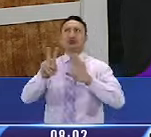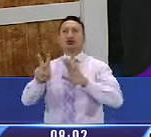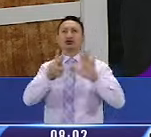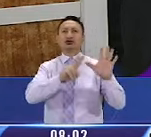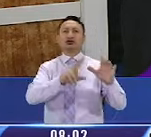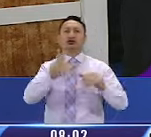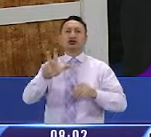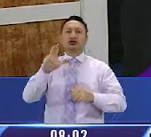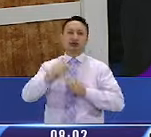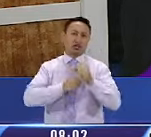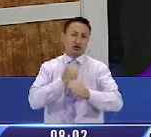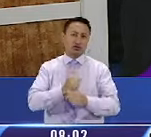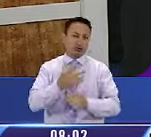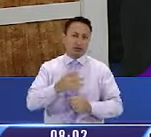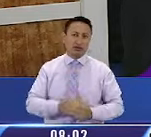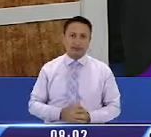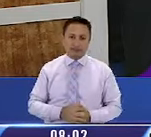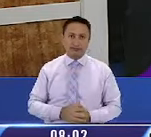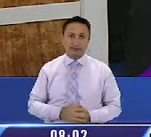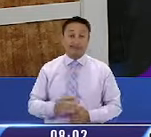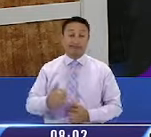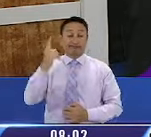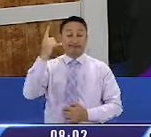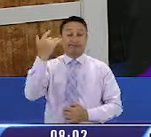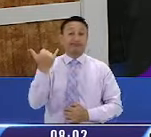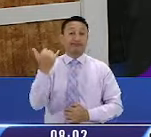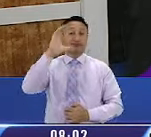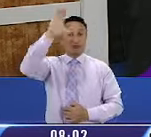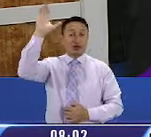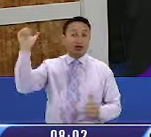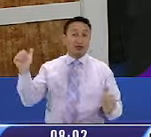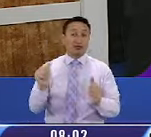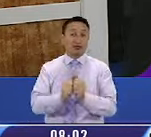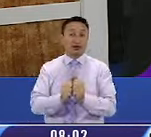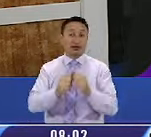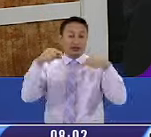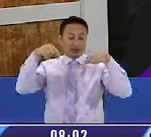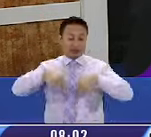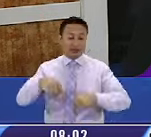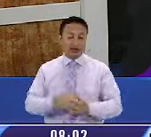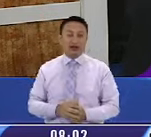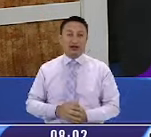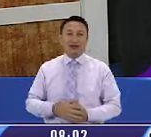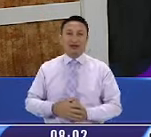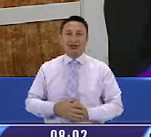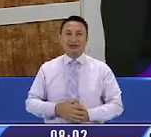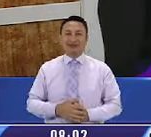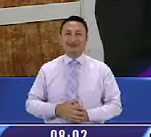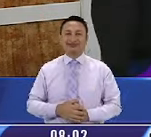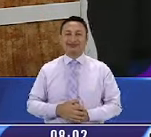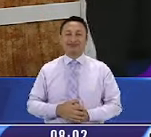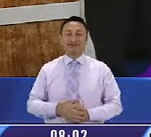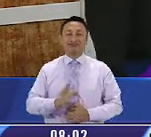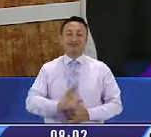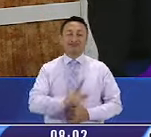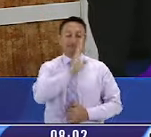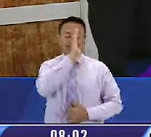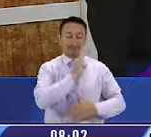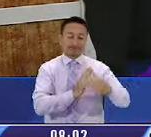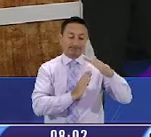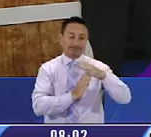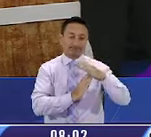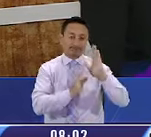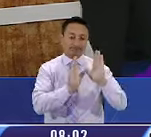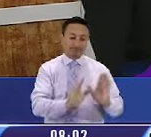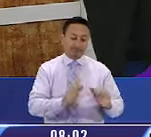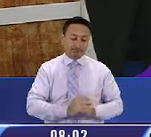esa época. Así que seguramente en el cielo y estará junto a San Pedro dándole lecciones de radio. Paz en su tumba, sentimos esta pérdida